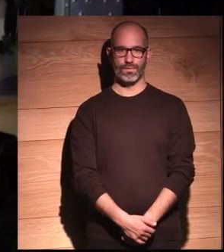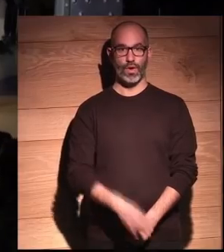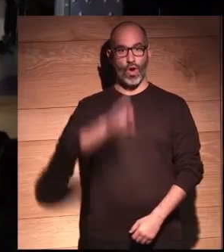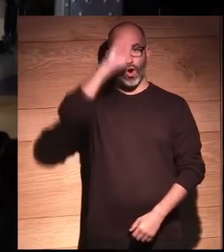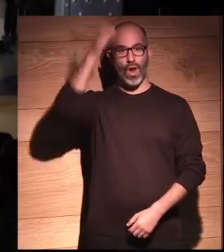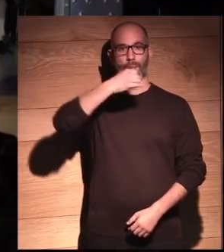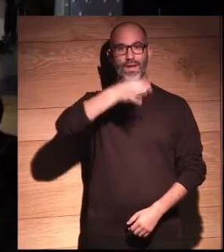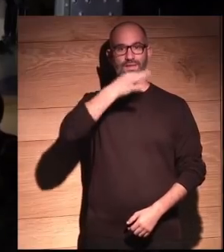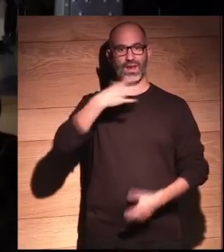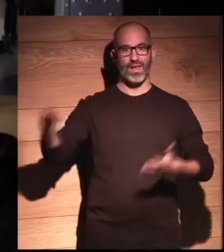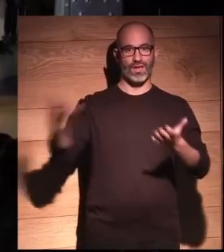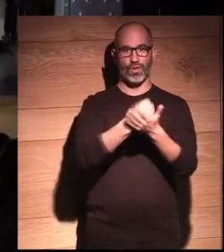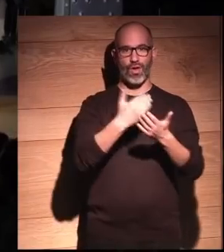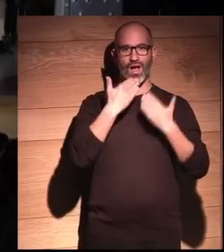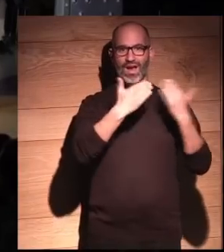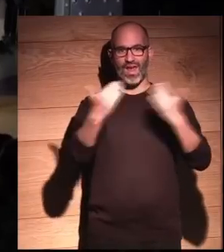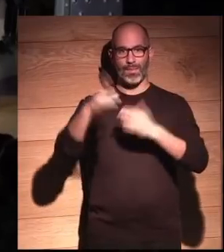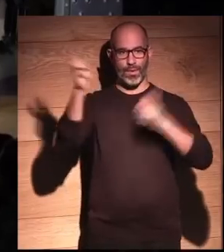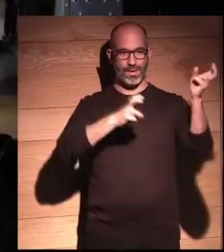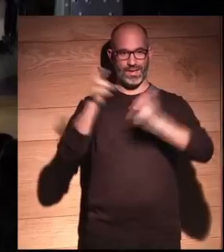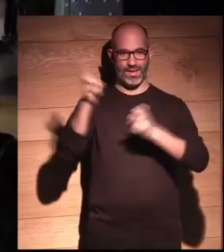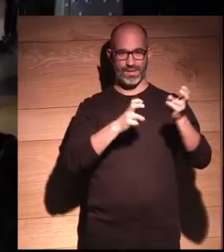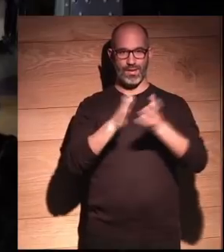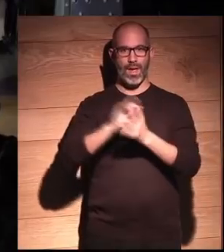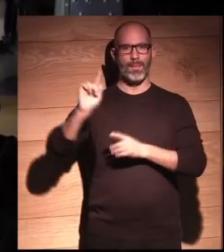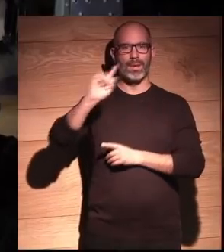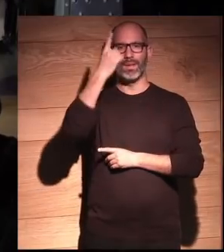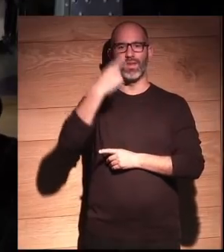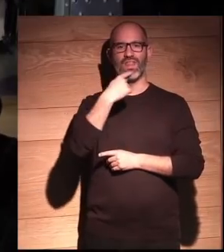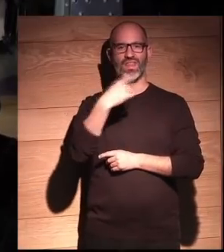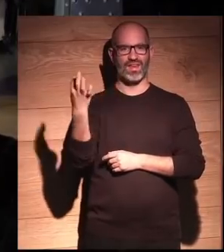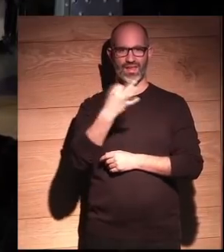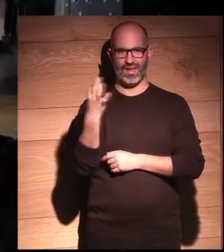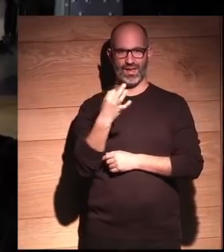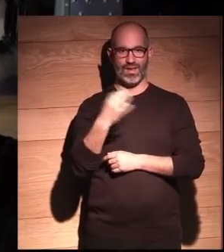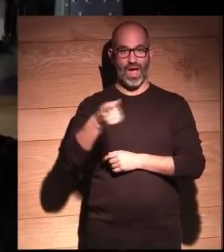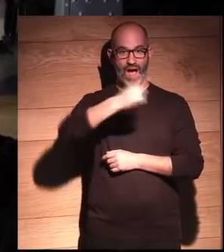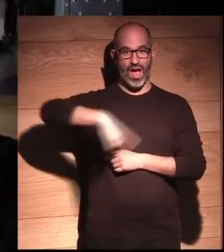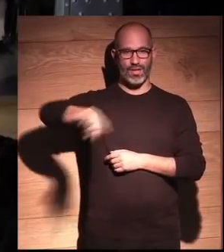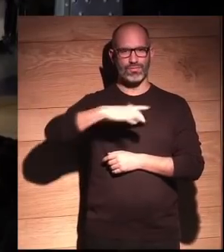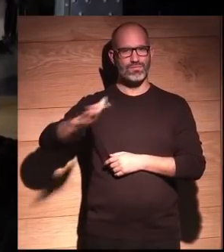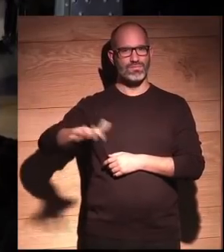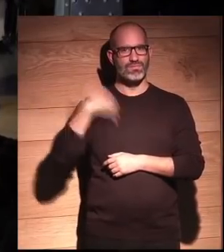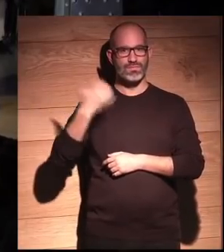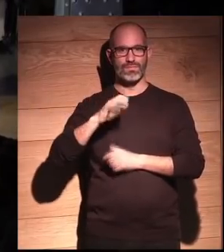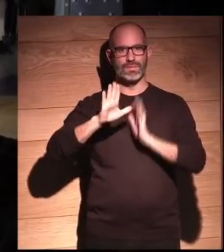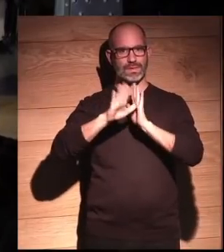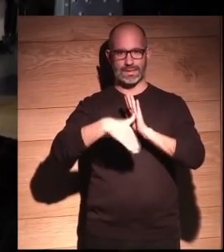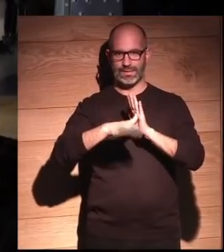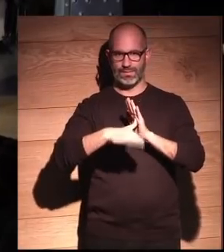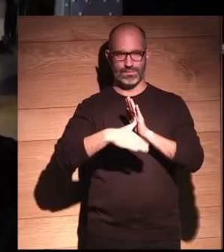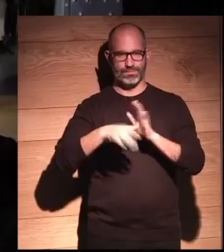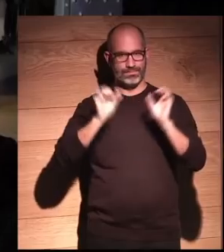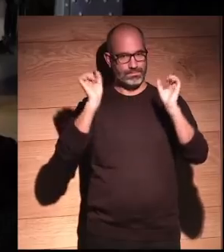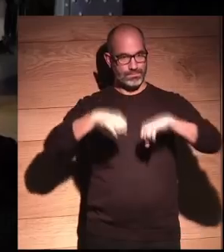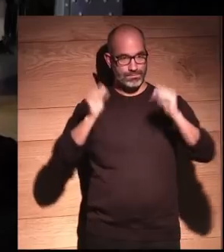Buenas tardes a todos, gracias por estar aquí. Lo primero que vamos a decir es que a todos nos da rabia empezar tarde. ¿Estamos